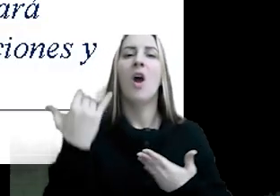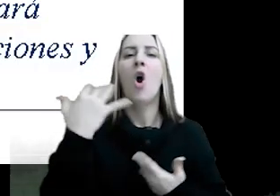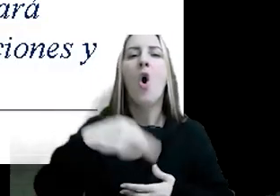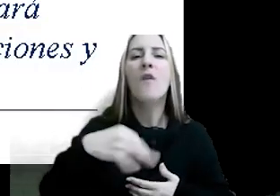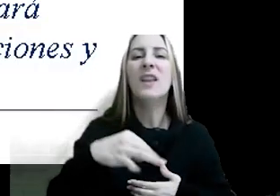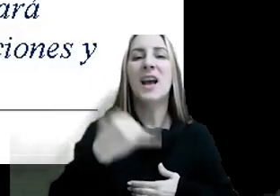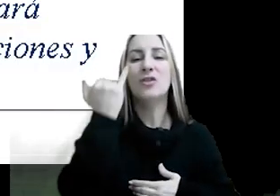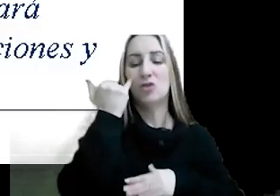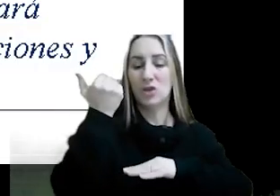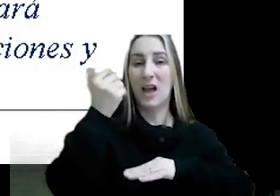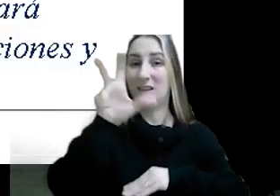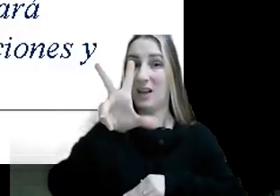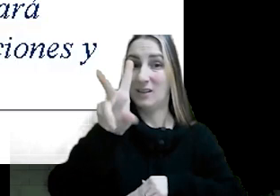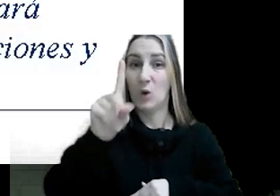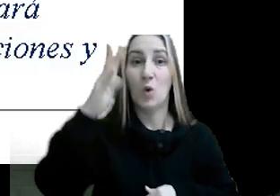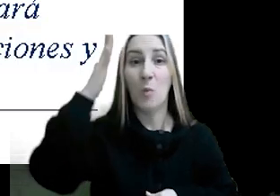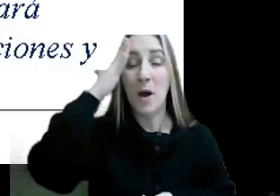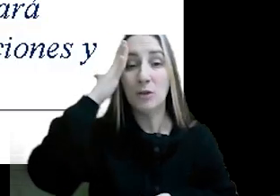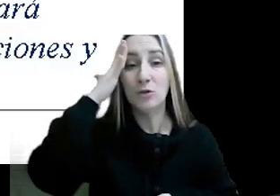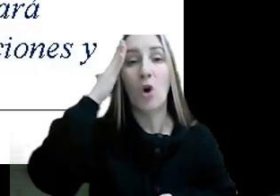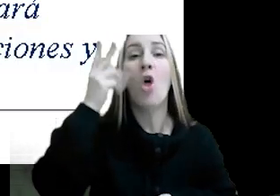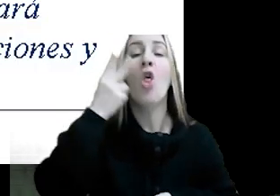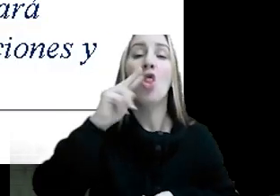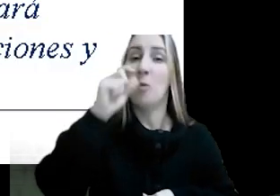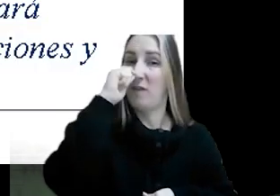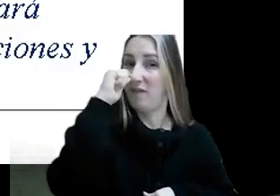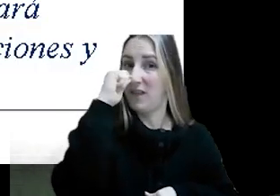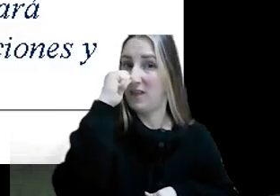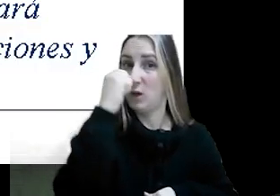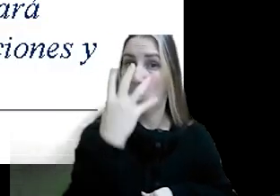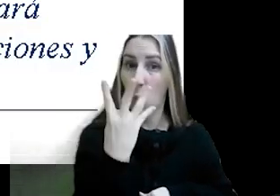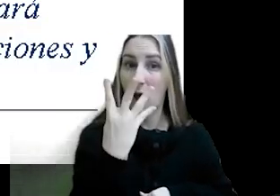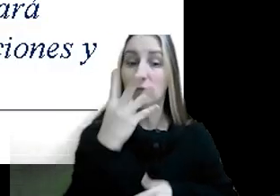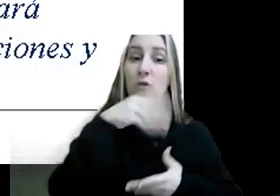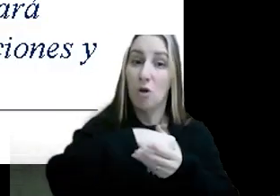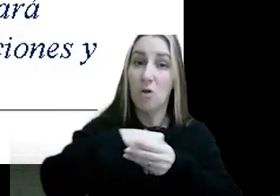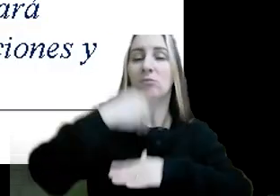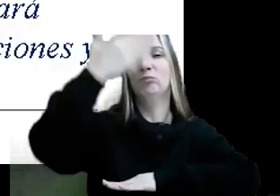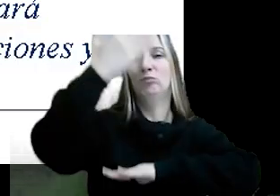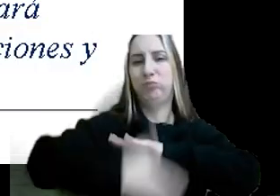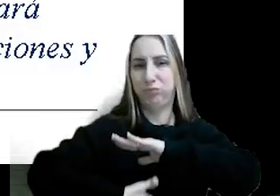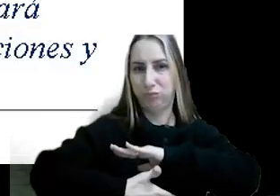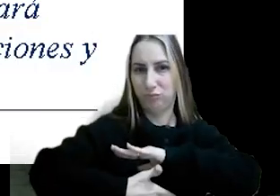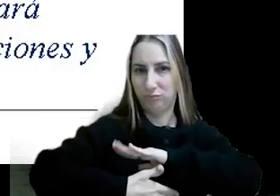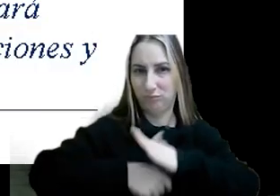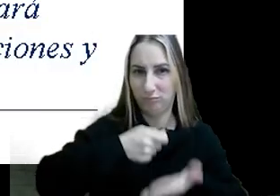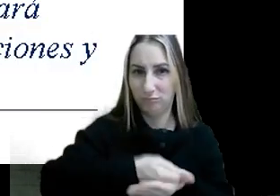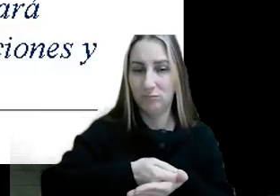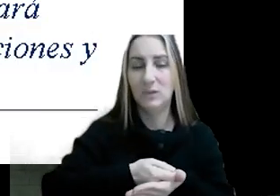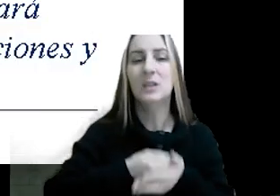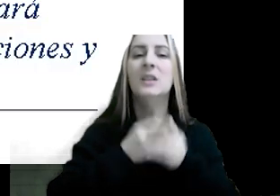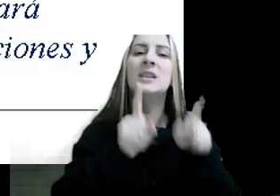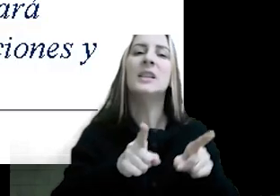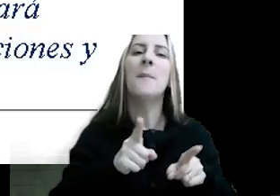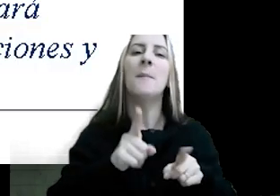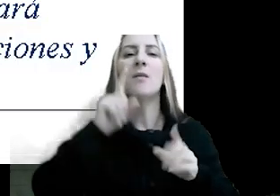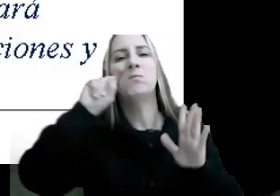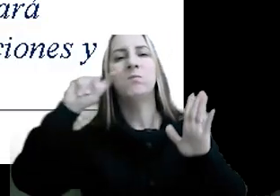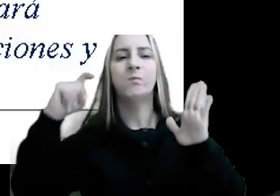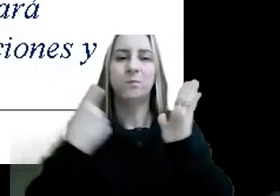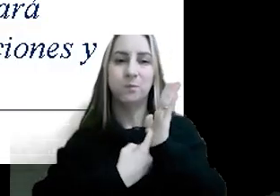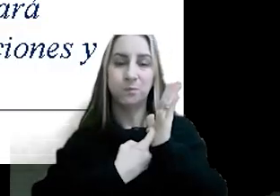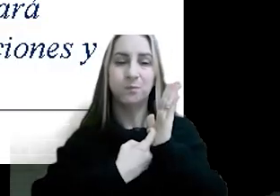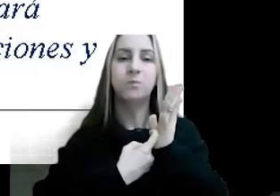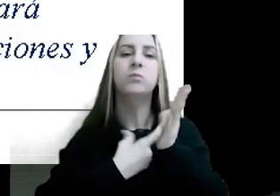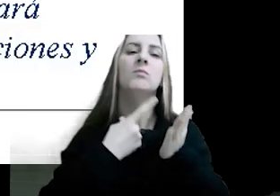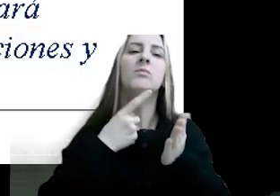al 31 de marzo del 2024 inclusive, así como las infracciones cometidas hasta